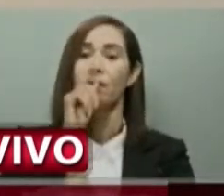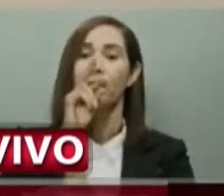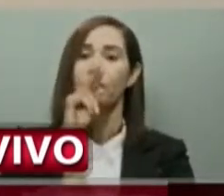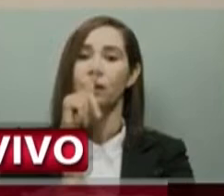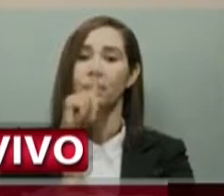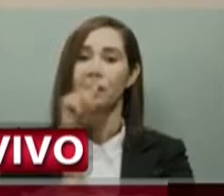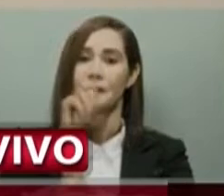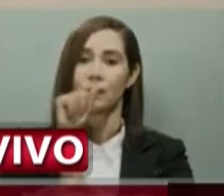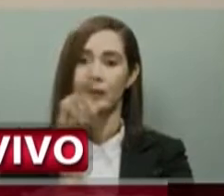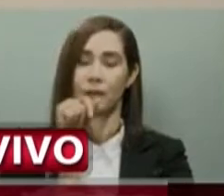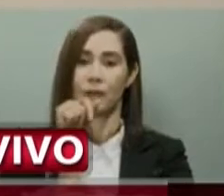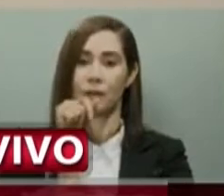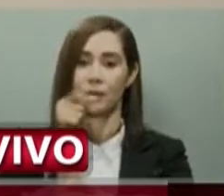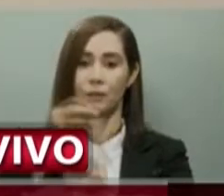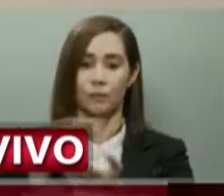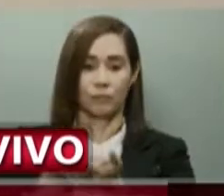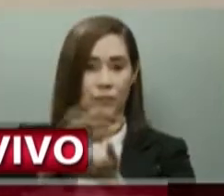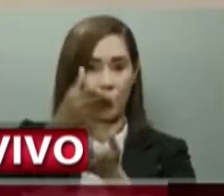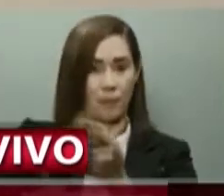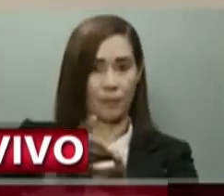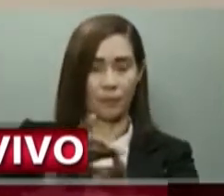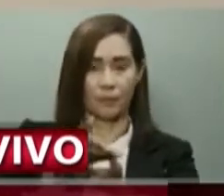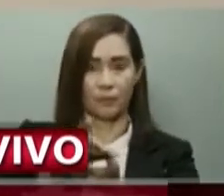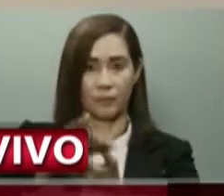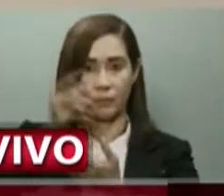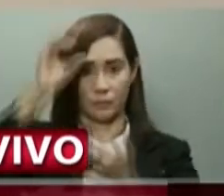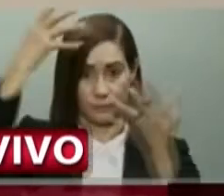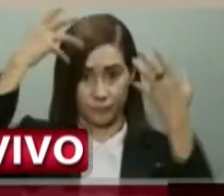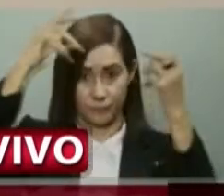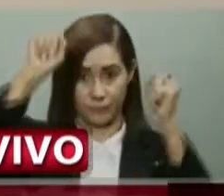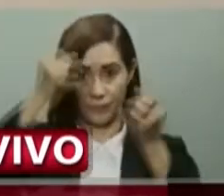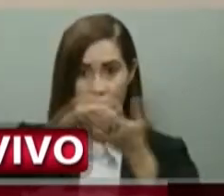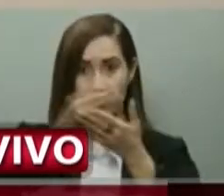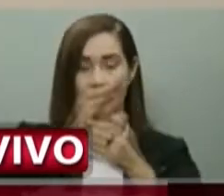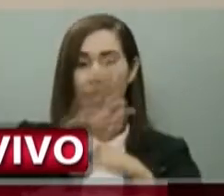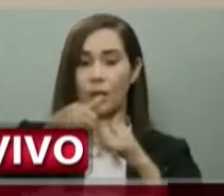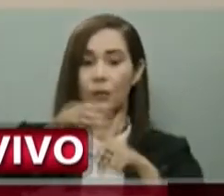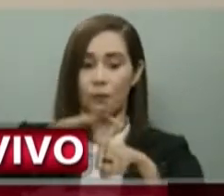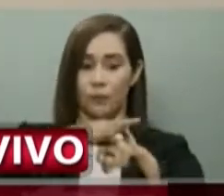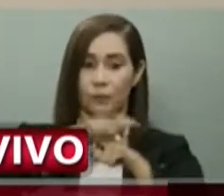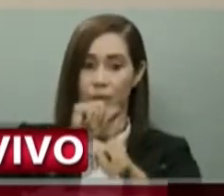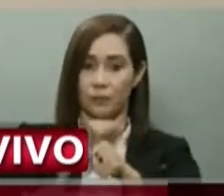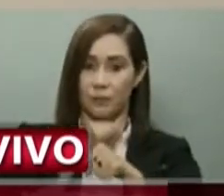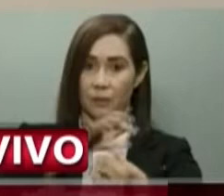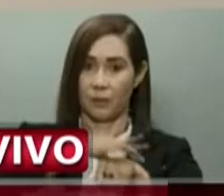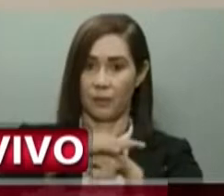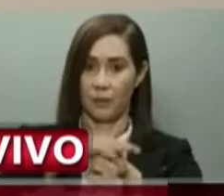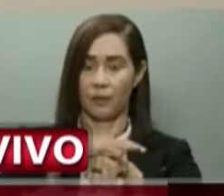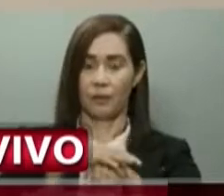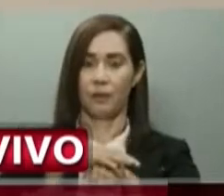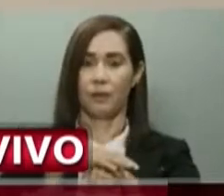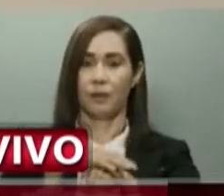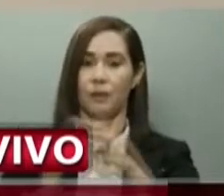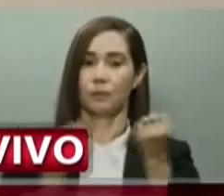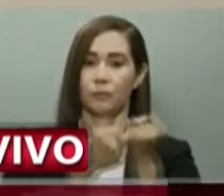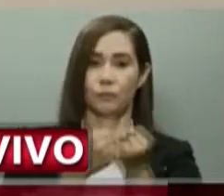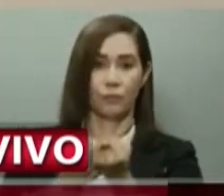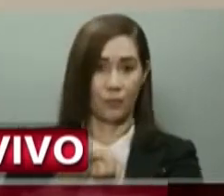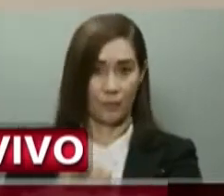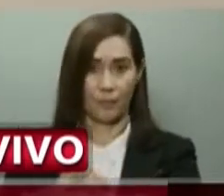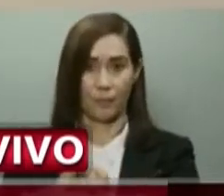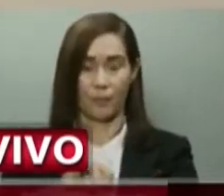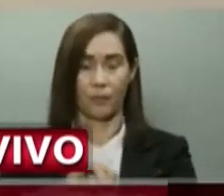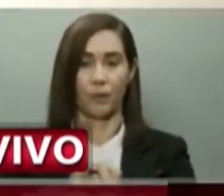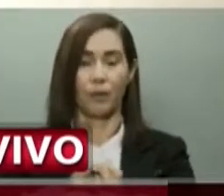es un aporte directo que el presidente está haciendo a los productores. Nosotros lo que hicimos fue una evaluación. Fertilizantes. A los productores de